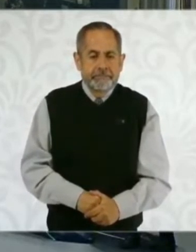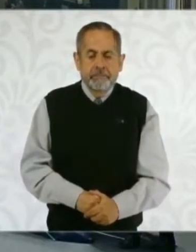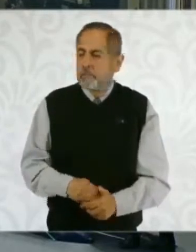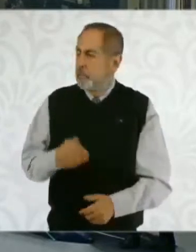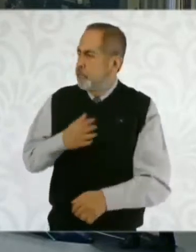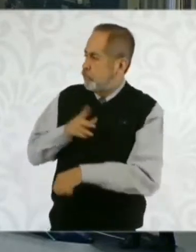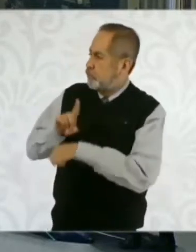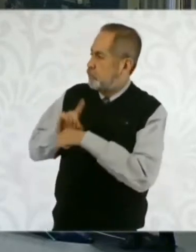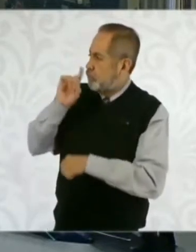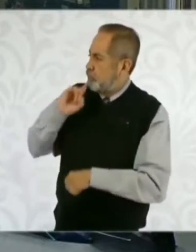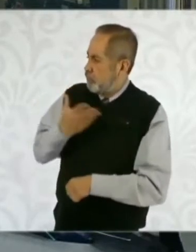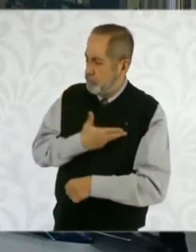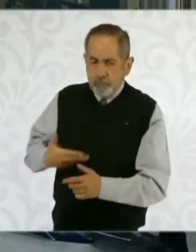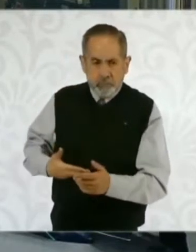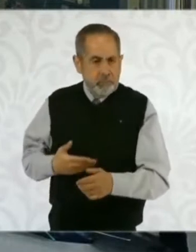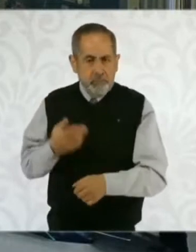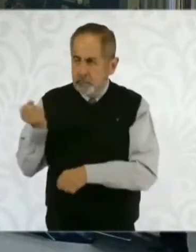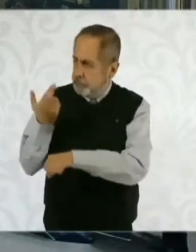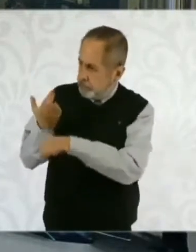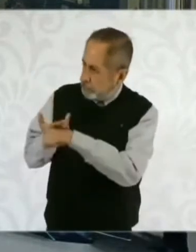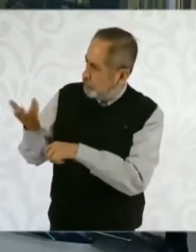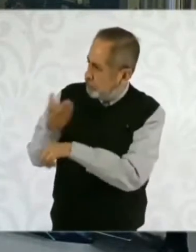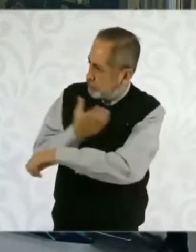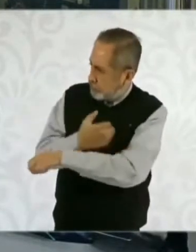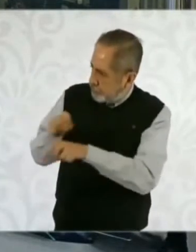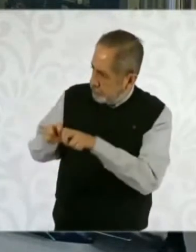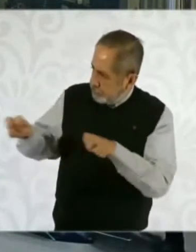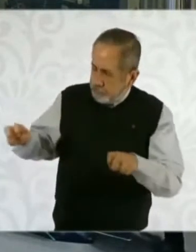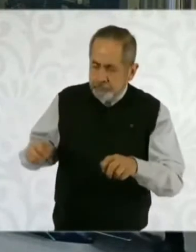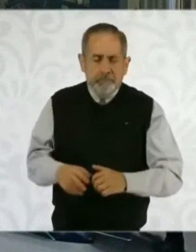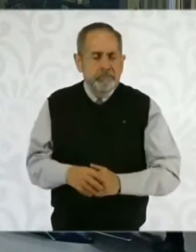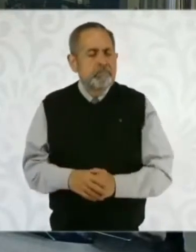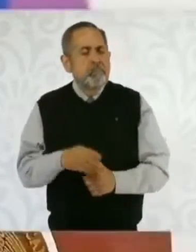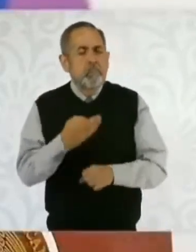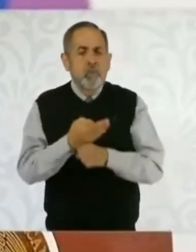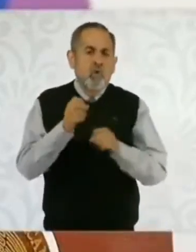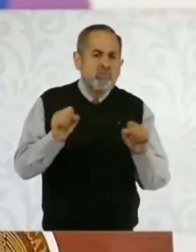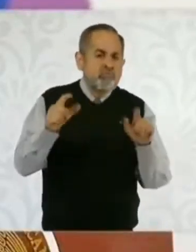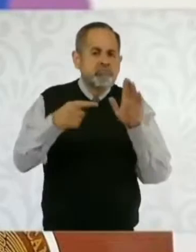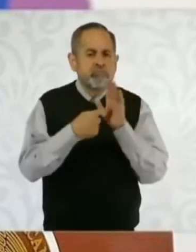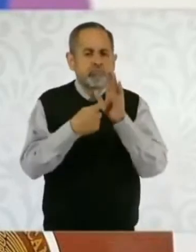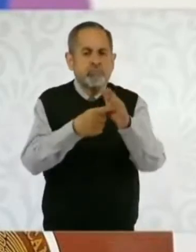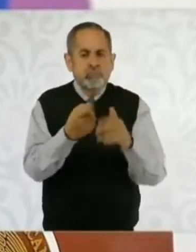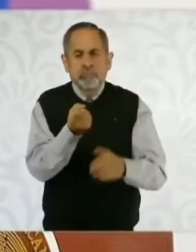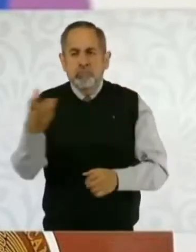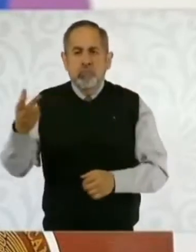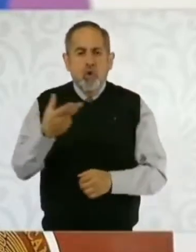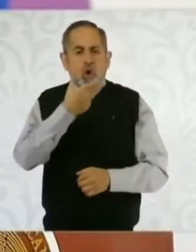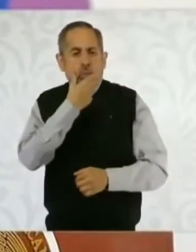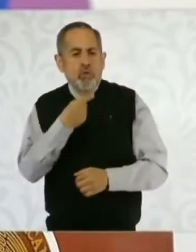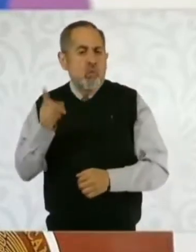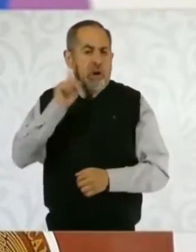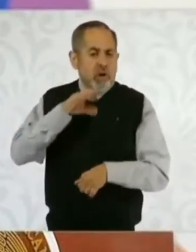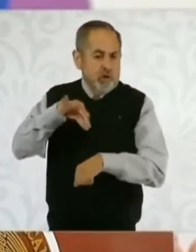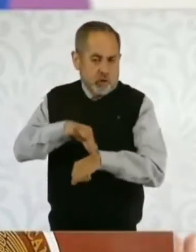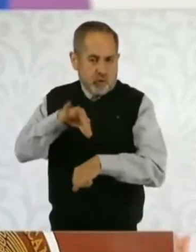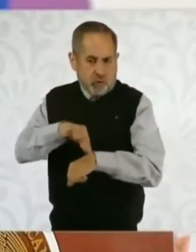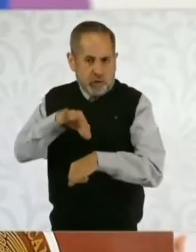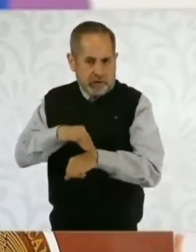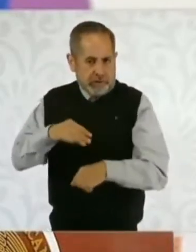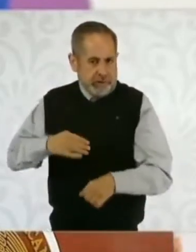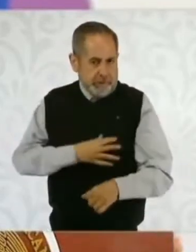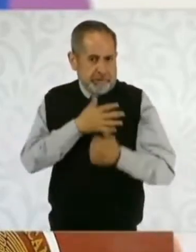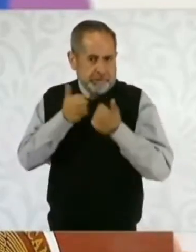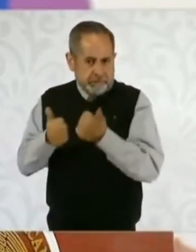Muy buenos días, presidenta, señor secretario, compañeras y compañeros. Presentaremos hoy Médicas y Médicos del Bienestar, la